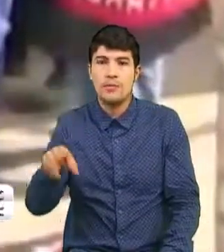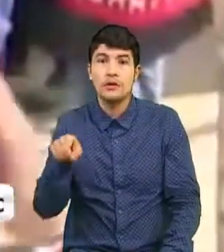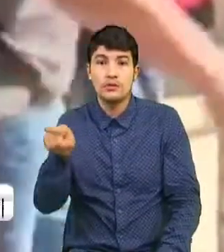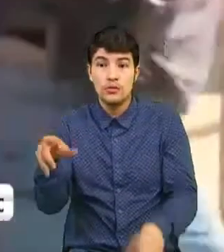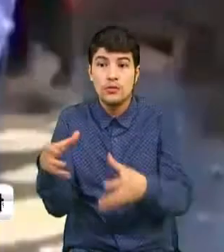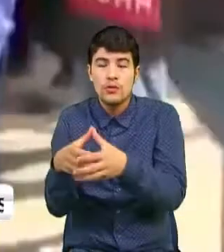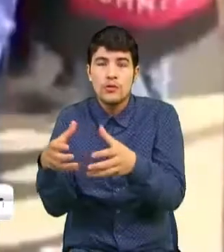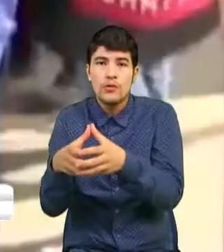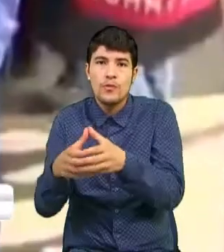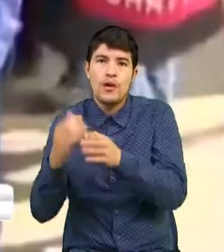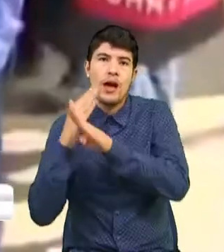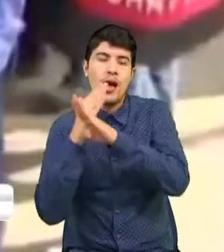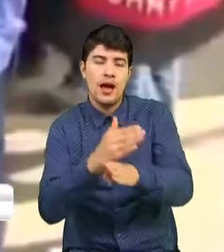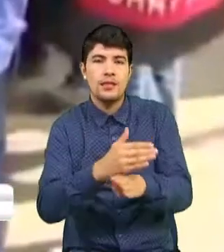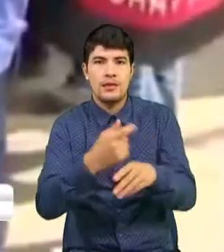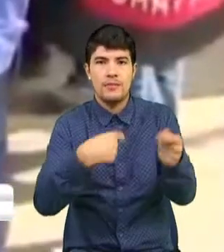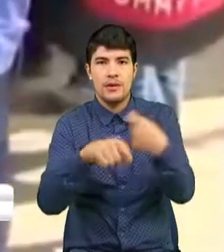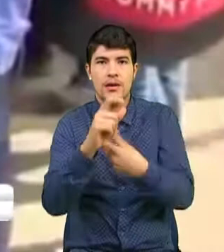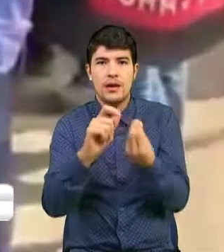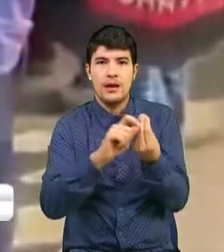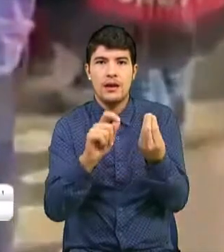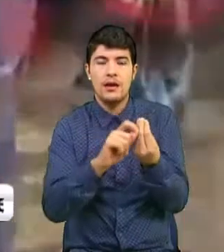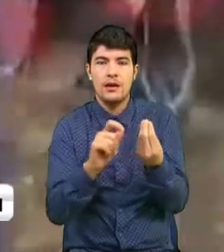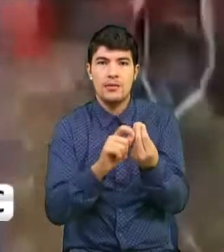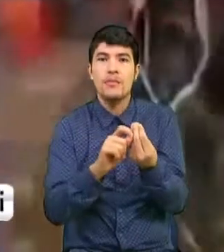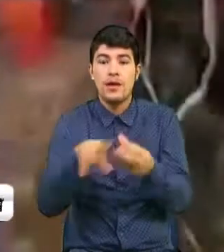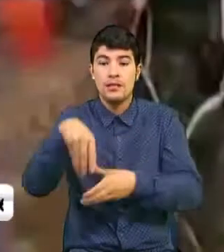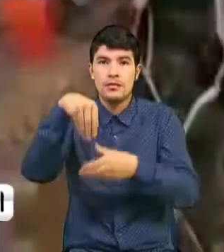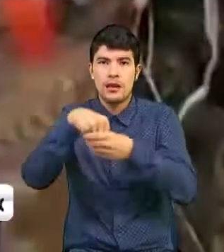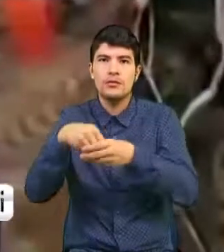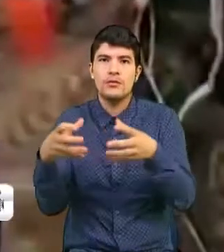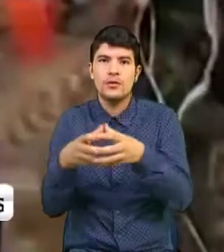el Delito de la Organización de las Naciones Unidas.